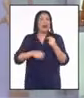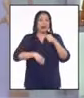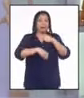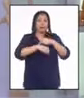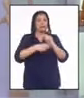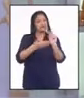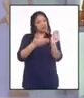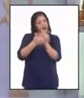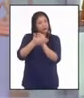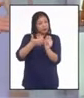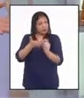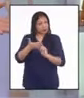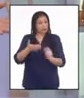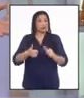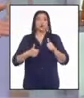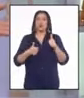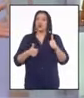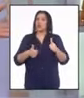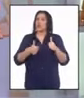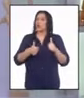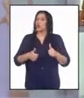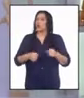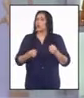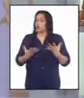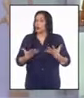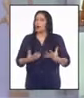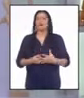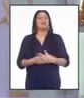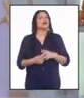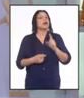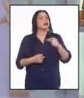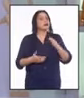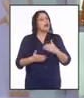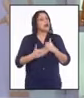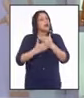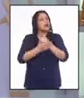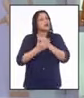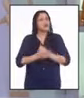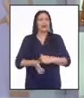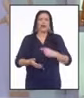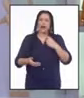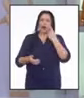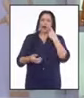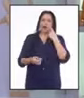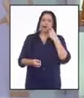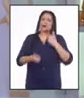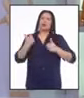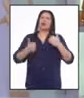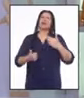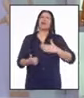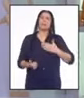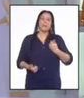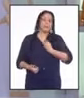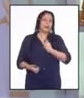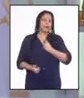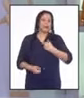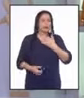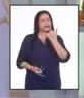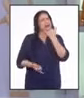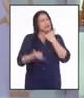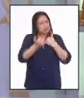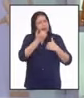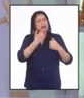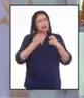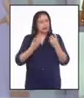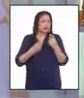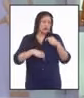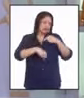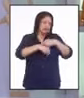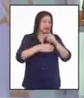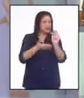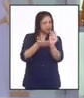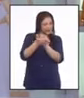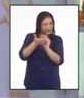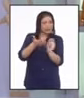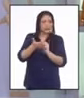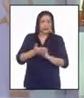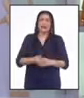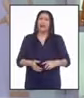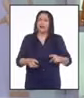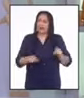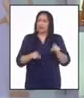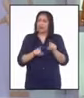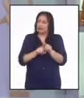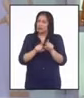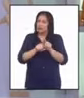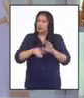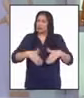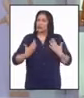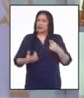nuestras redacciones fue muy bueno. Nos ha ayudado a reconocer los errores comunes que solemos tener, pero también a entender que